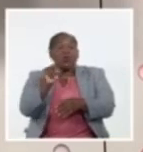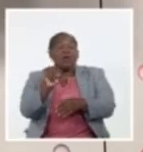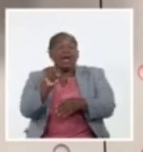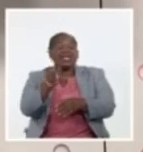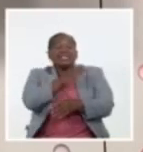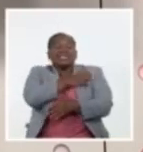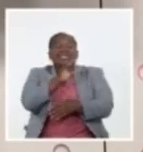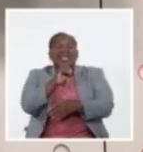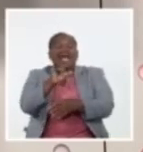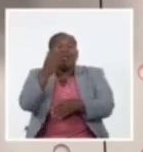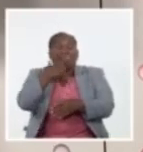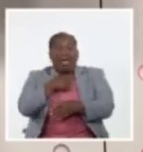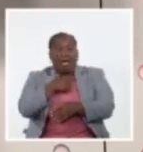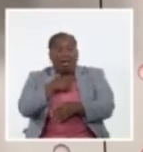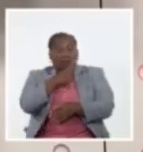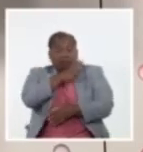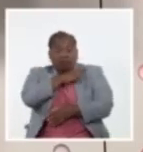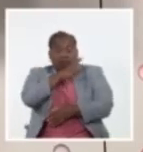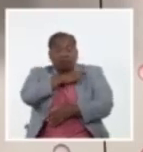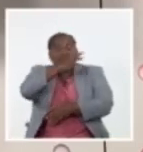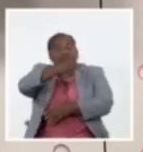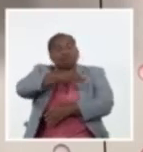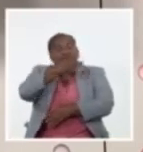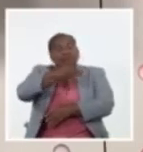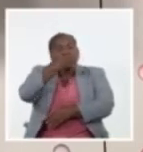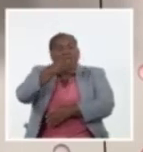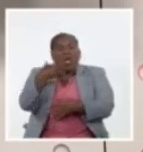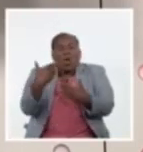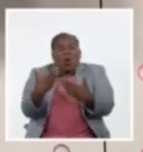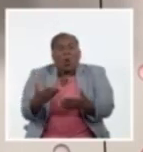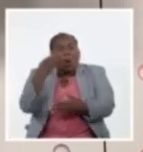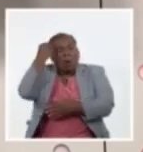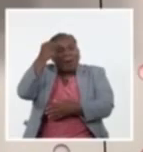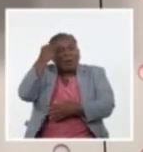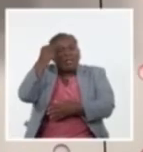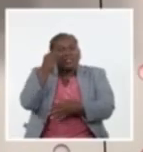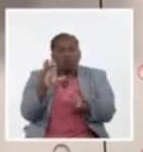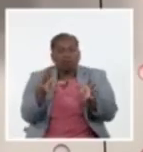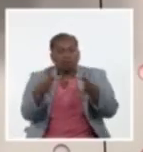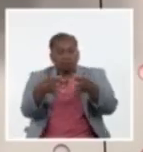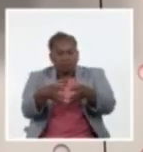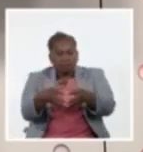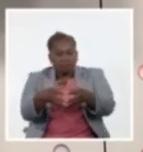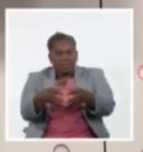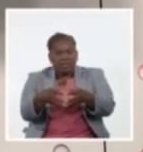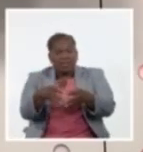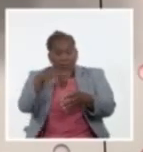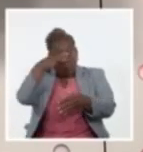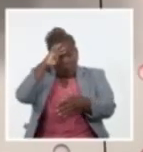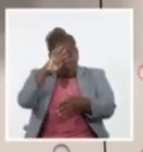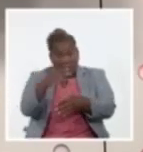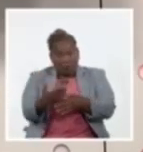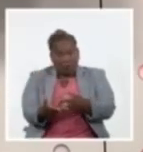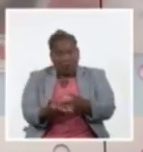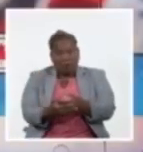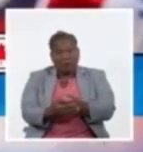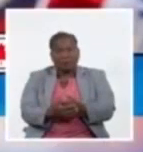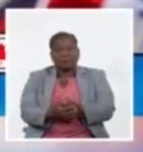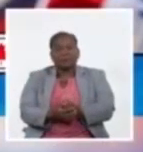del conjunto, Lázaro Cárdenas, ofreció una valoración al colega Guillermo Rodríguez sobre la actuación cubana en este evento.